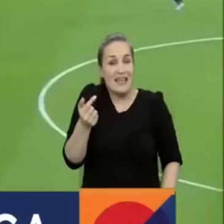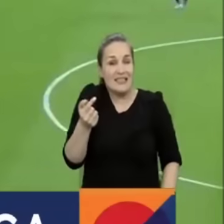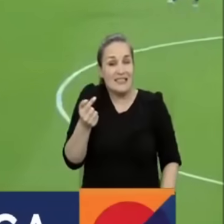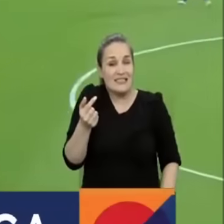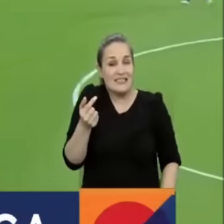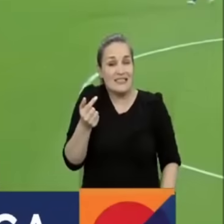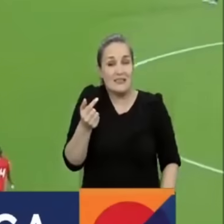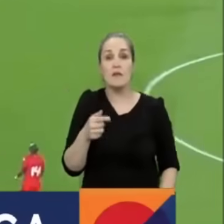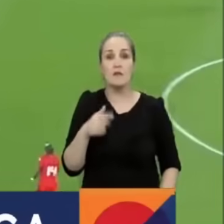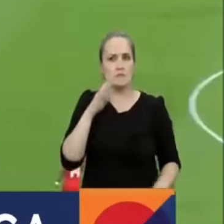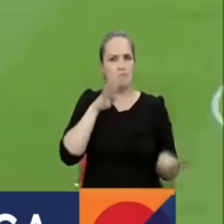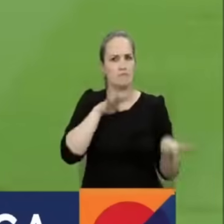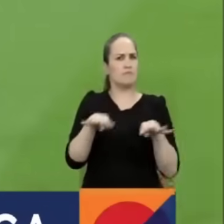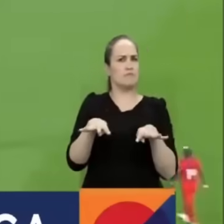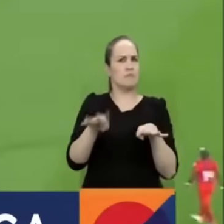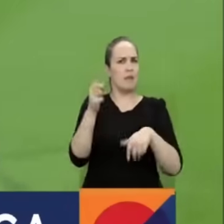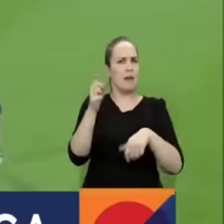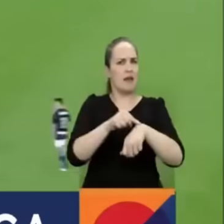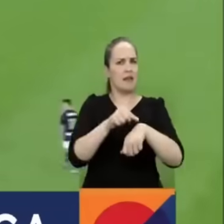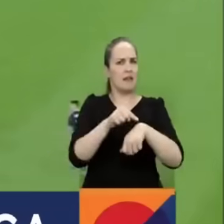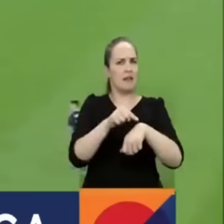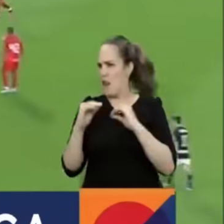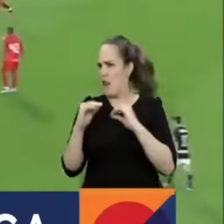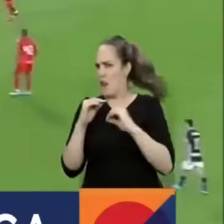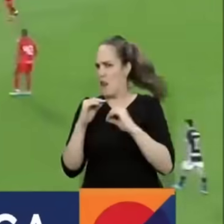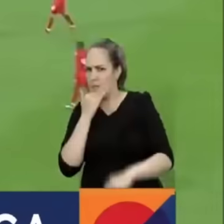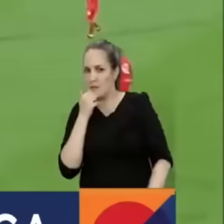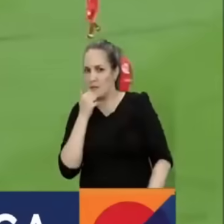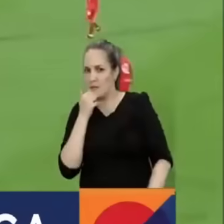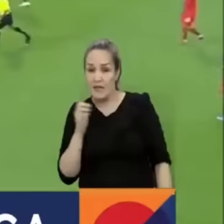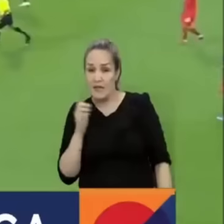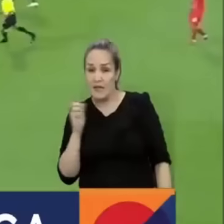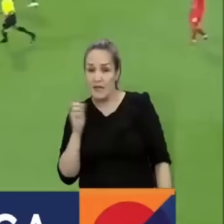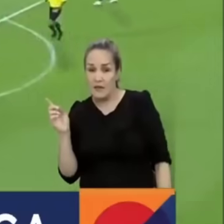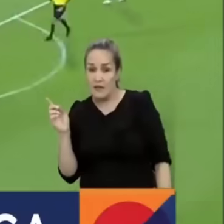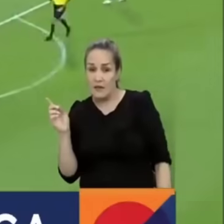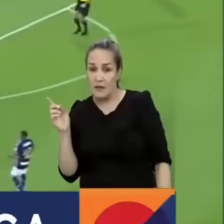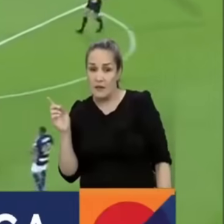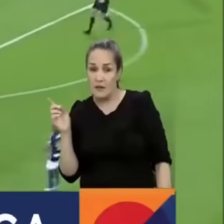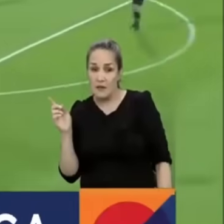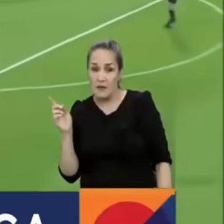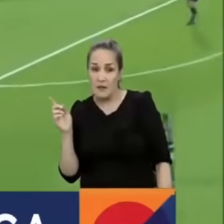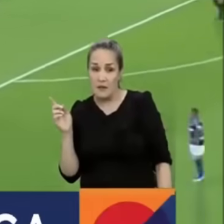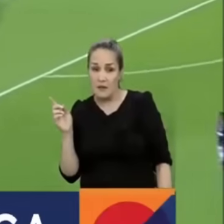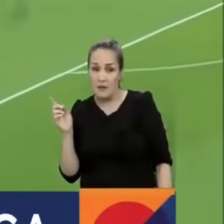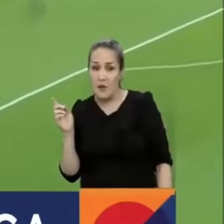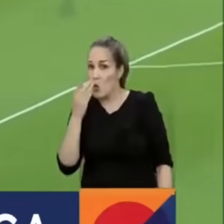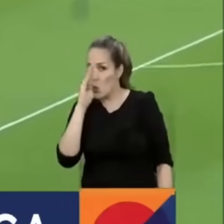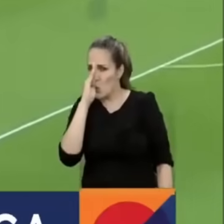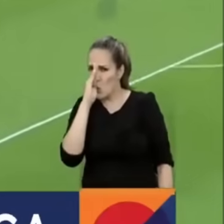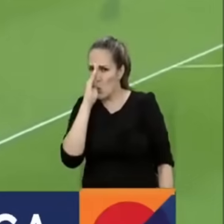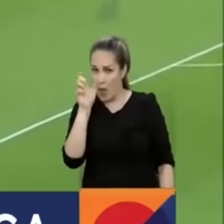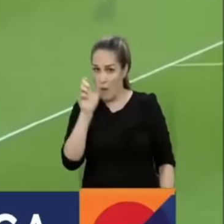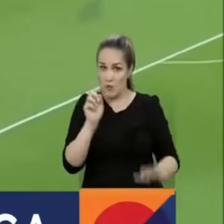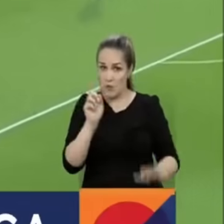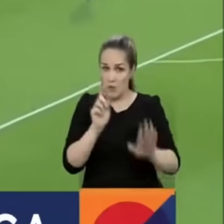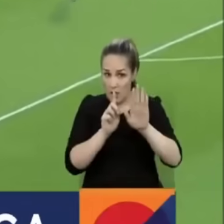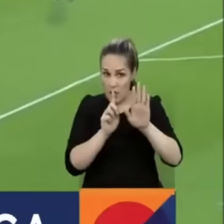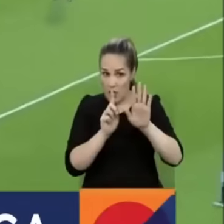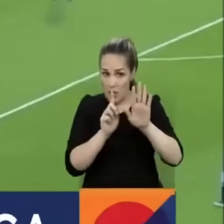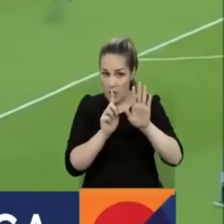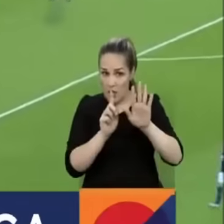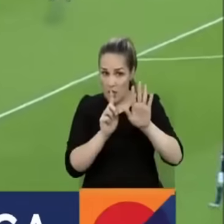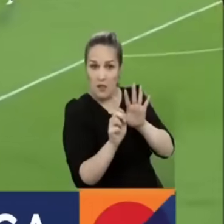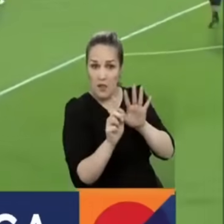La jugada polémica del primer tiempo dio para comentarios. La realidad es que tras el centro hay duda primero por la posición de Barrios, pero en definitiva